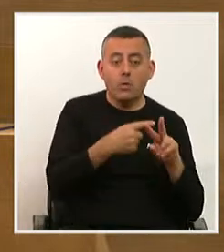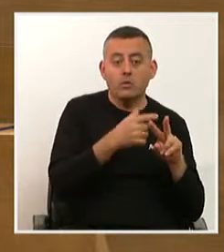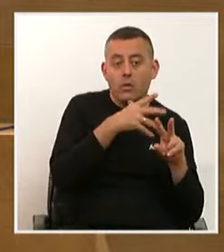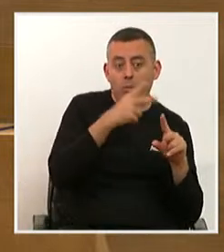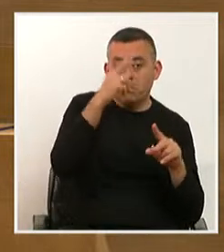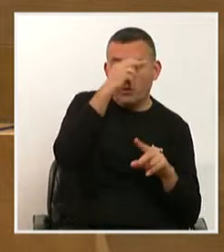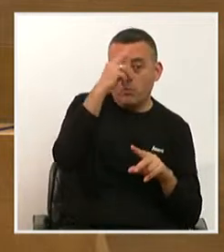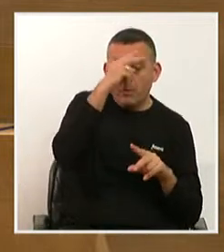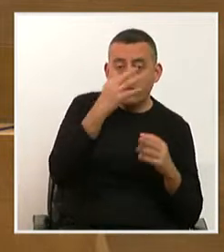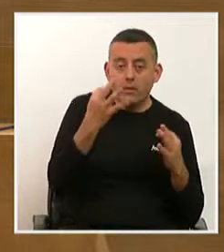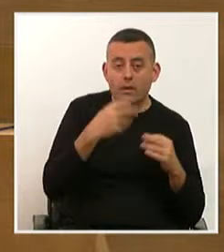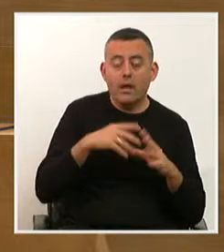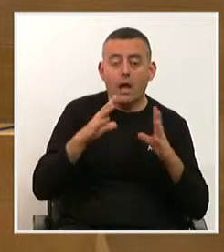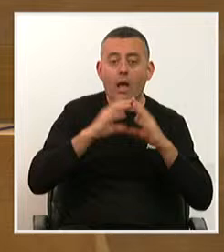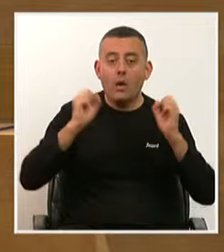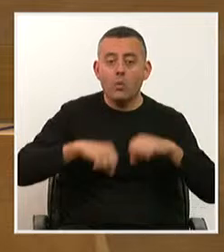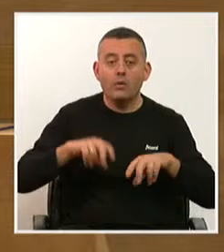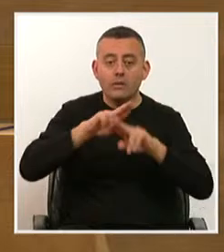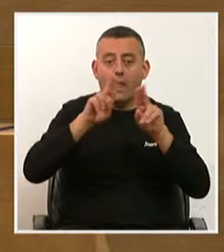entre